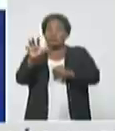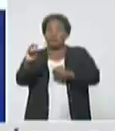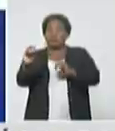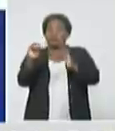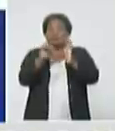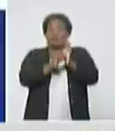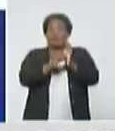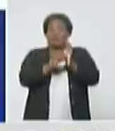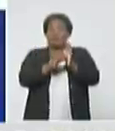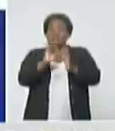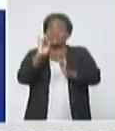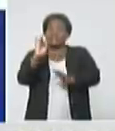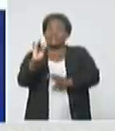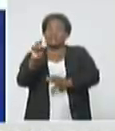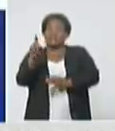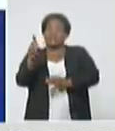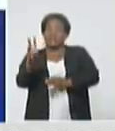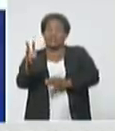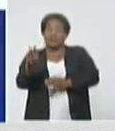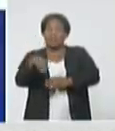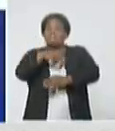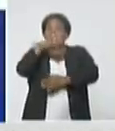150.713. En Brasil,